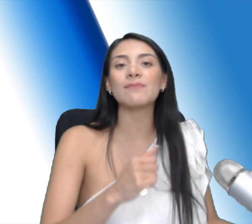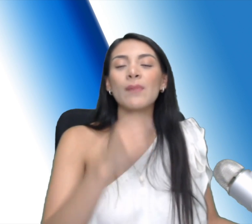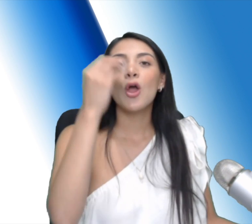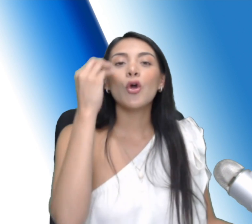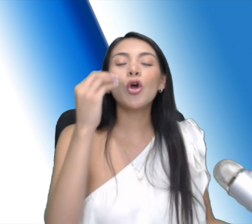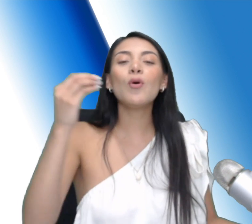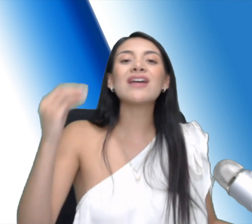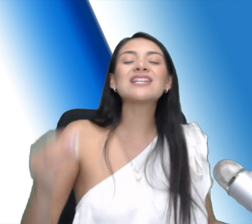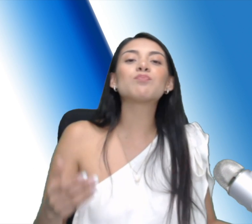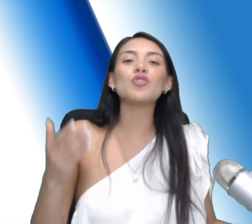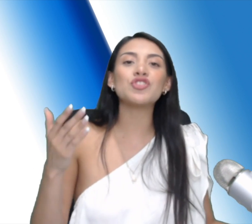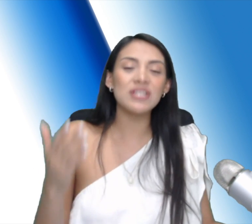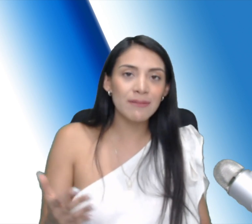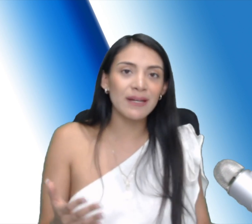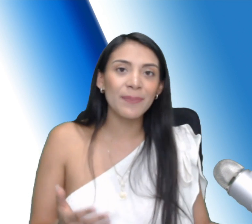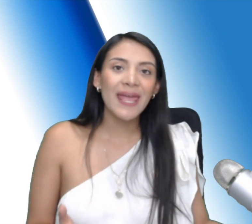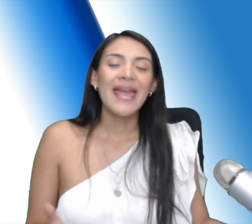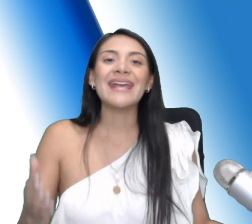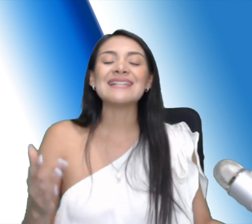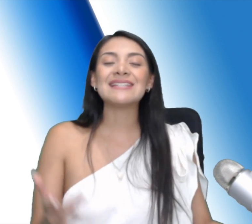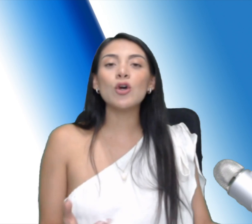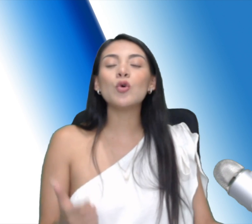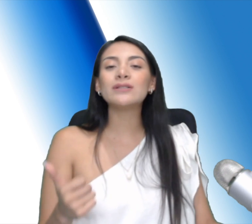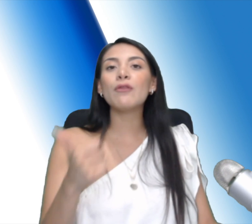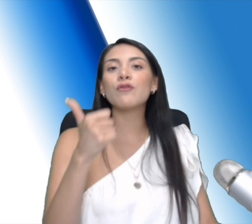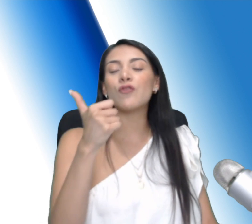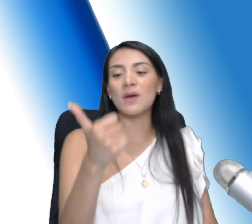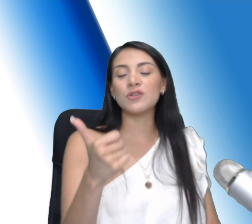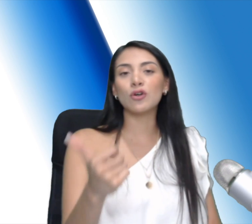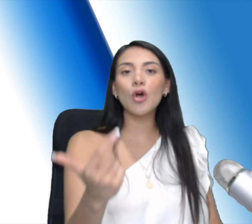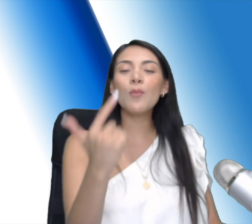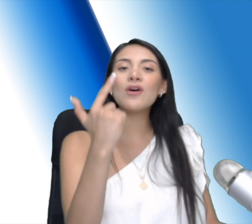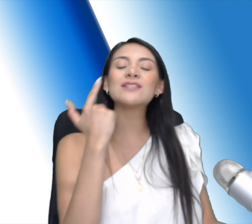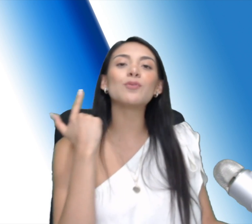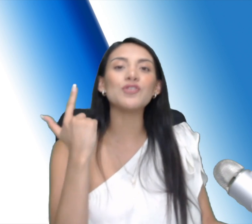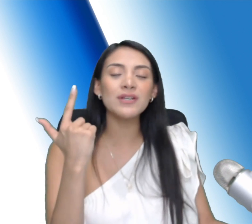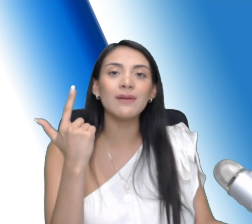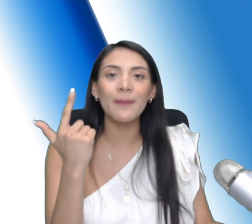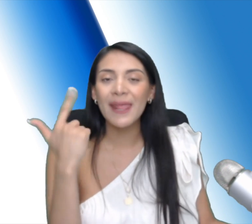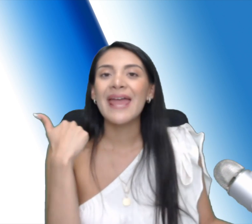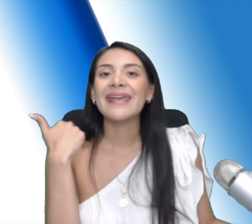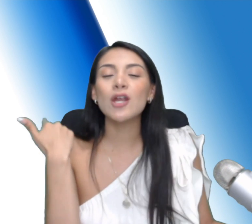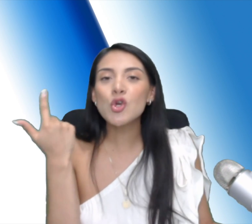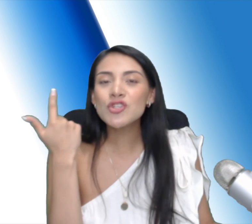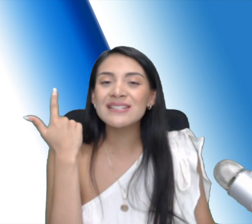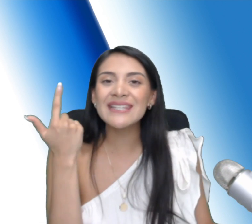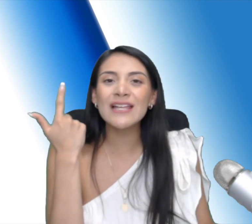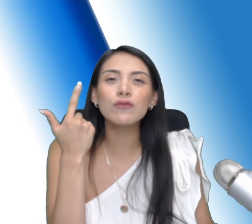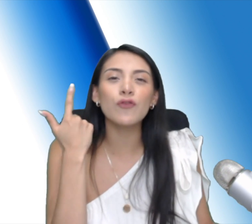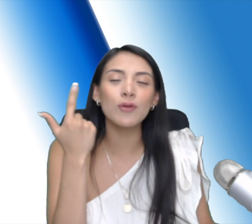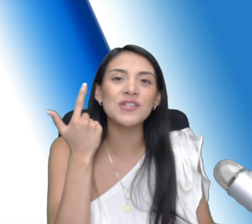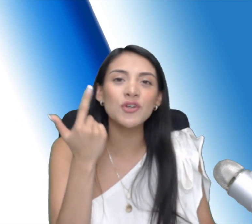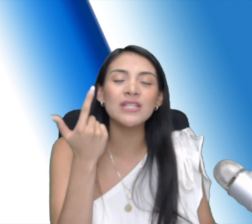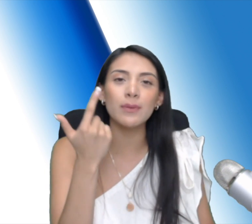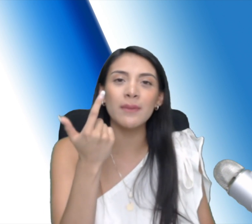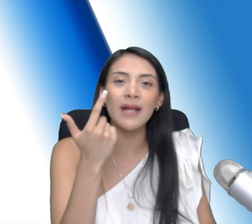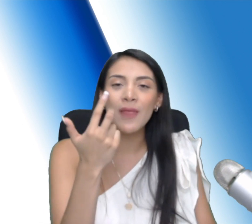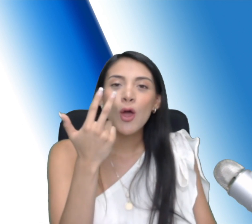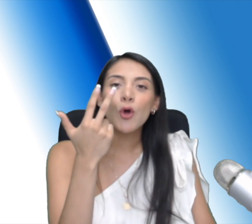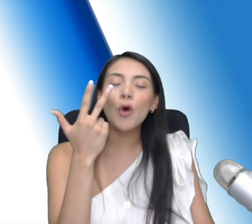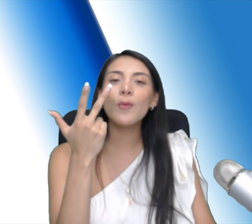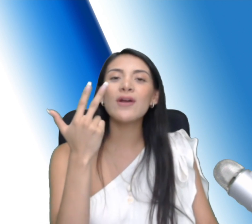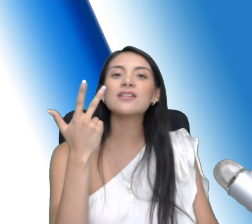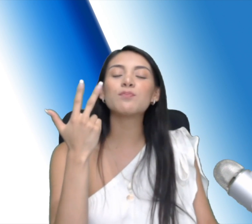públicas cómo es posible que se esté ocultando información cómo es posible que no se esté dando información de